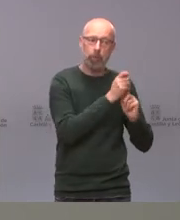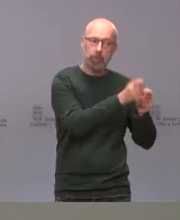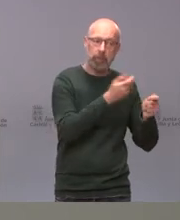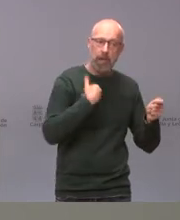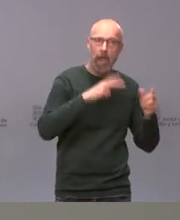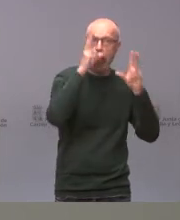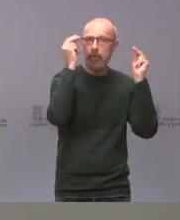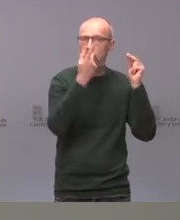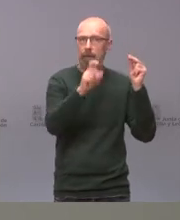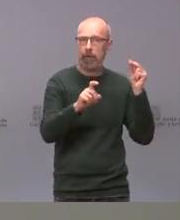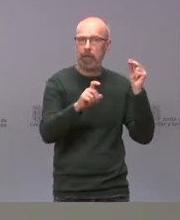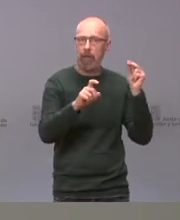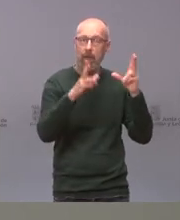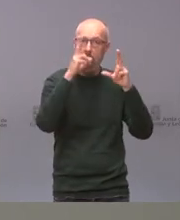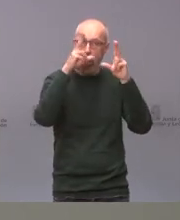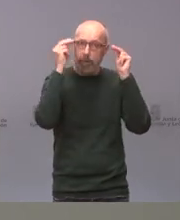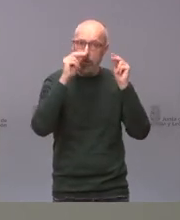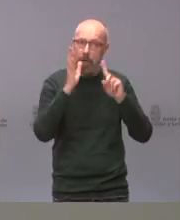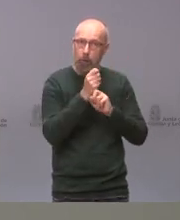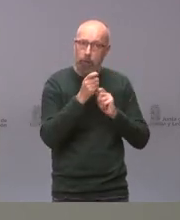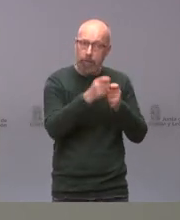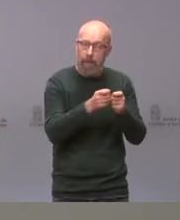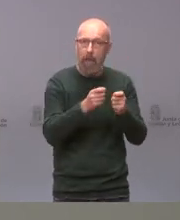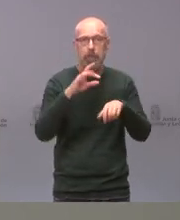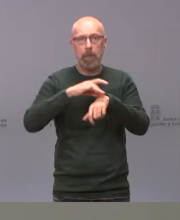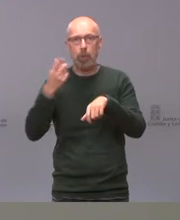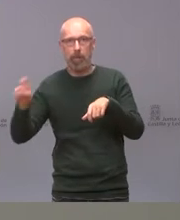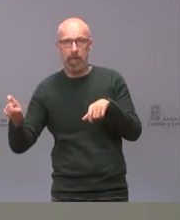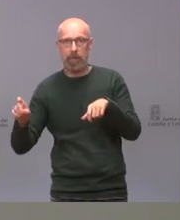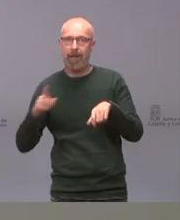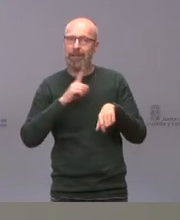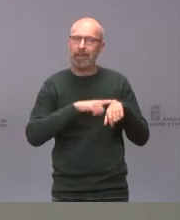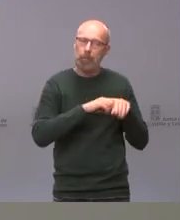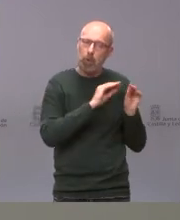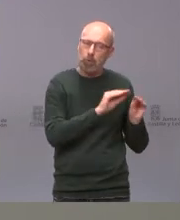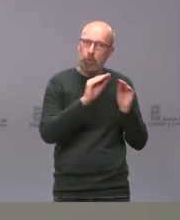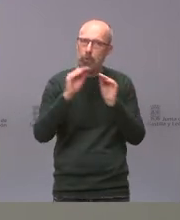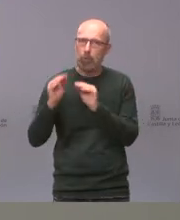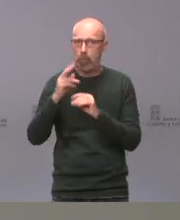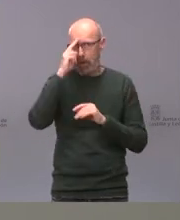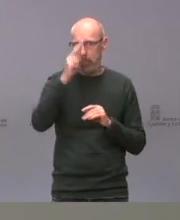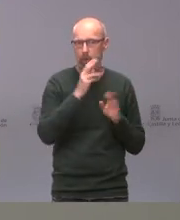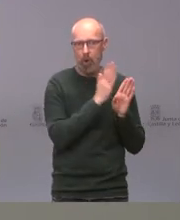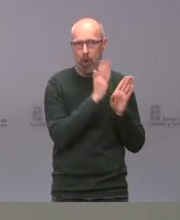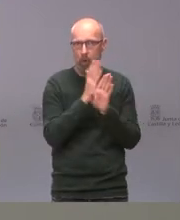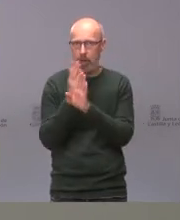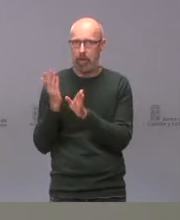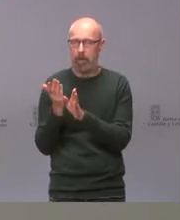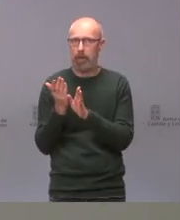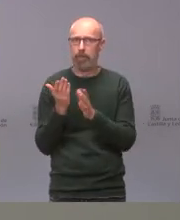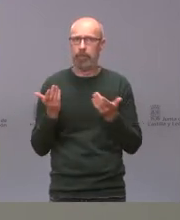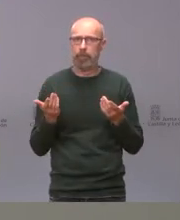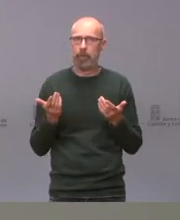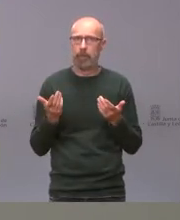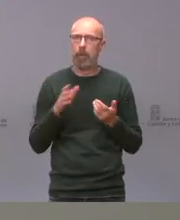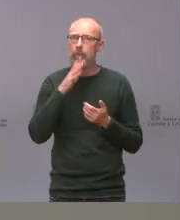una enfermera que no lo resuelva el médico. Y el tiempo clínico de los médicos y de los profesionales hay que blindarlo de alguna